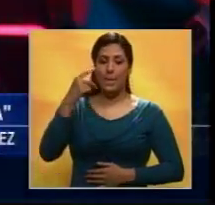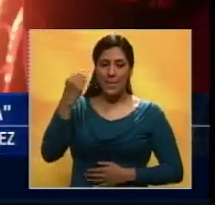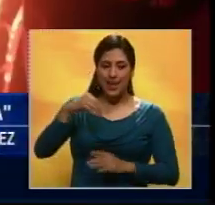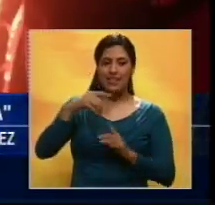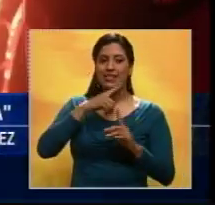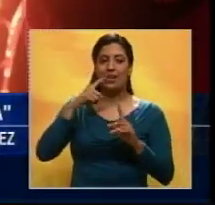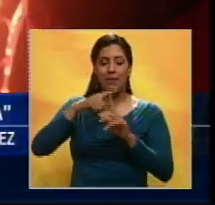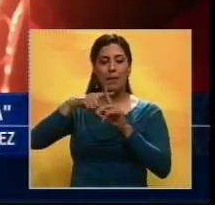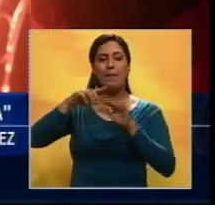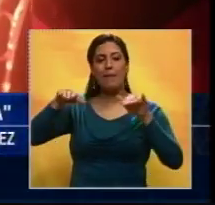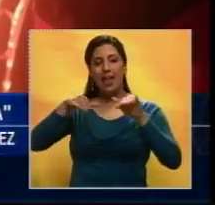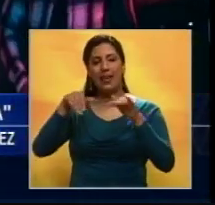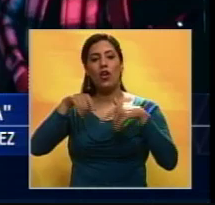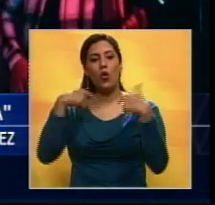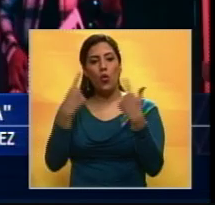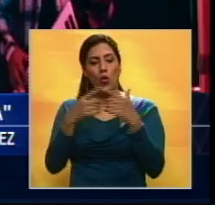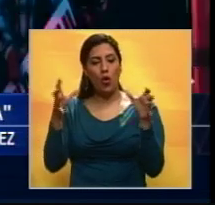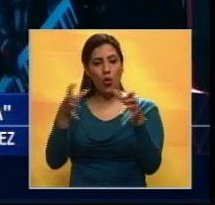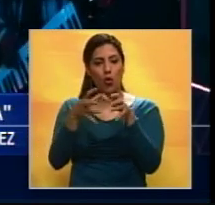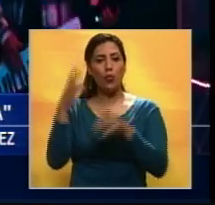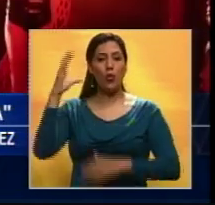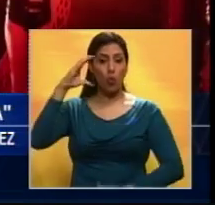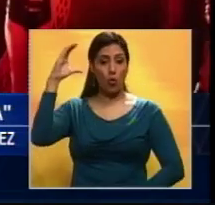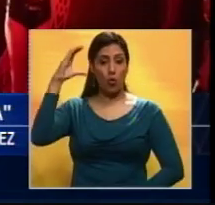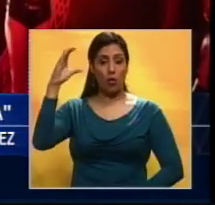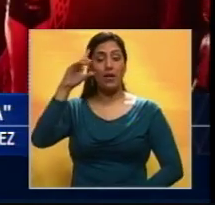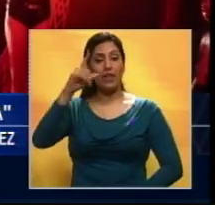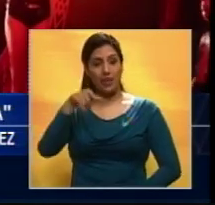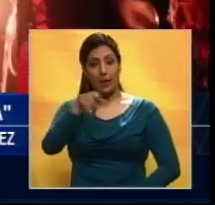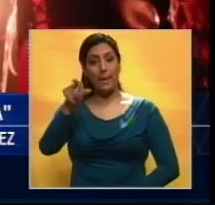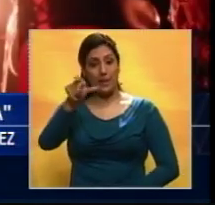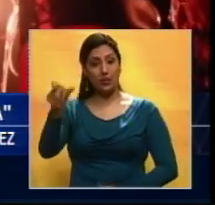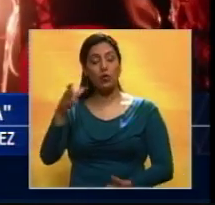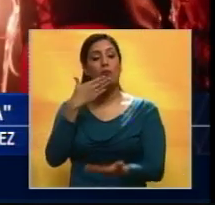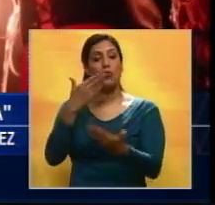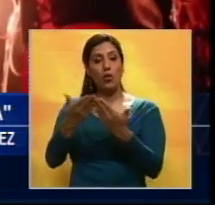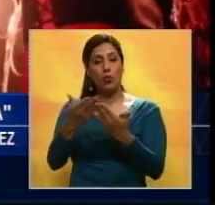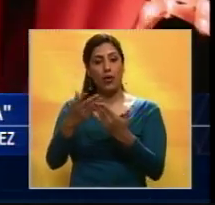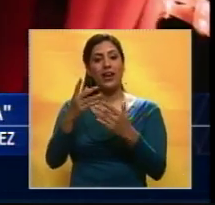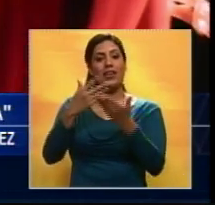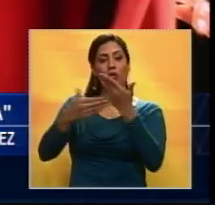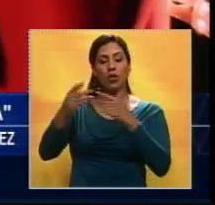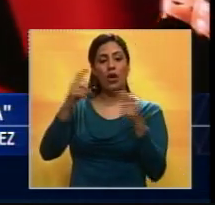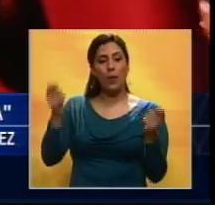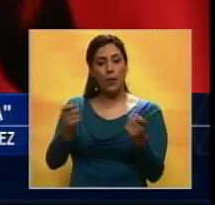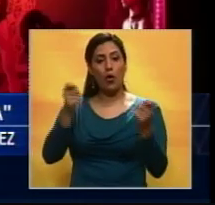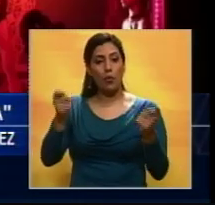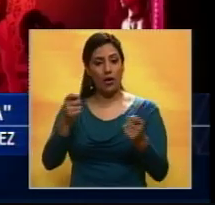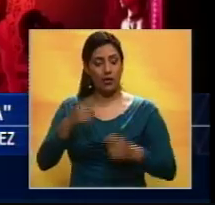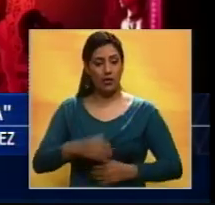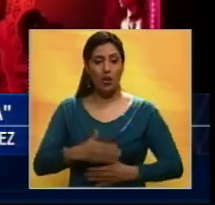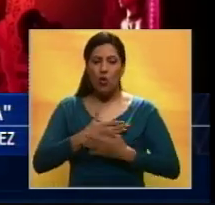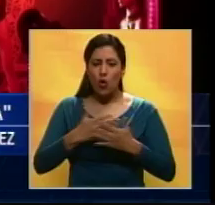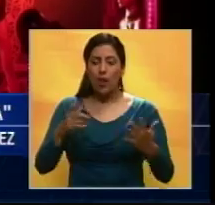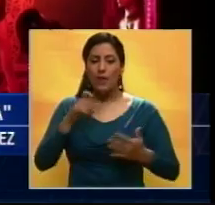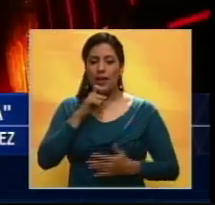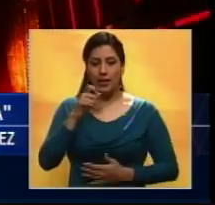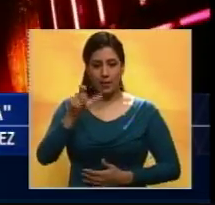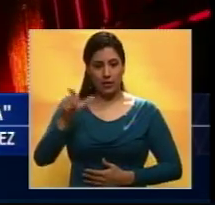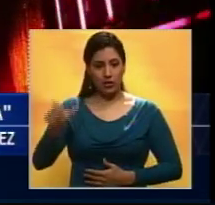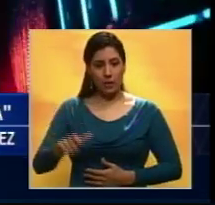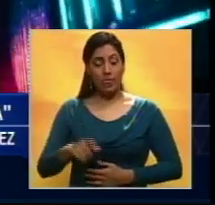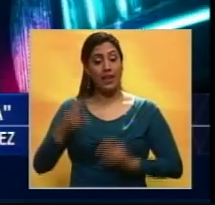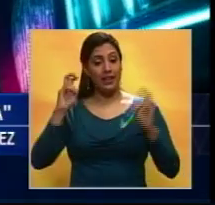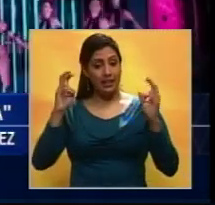es la reciente producción discográfica de la agrupación colombiana y ahora ellos presentan la versión remix de su promocional con la colaboración del Pretty Boy.